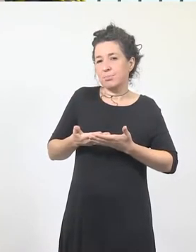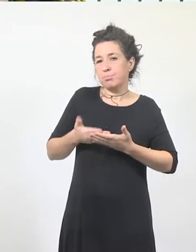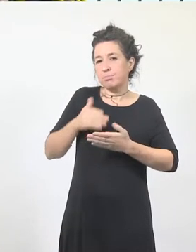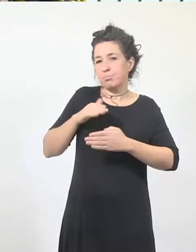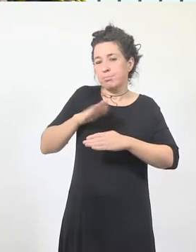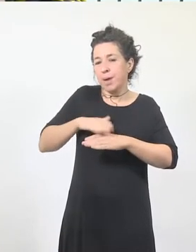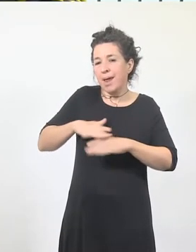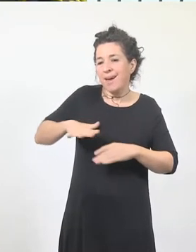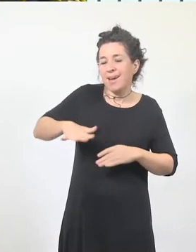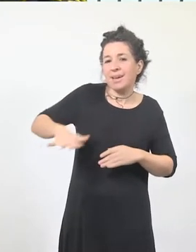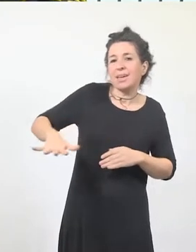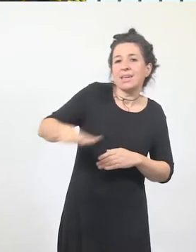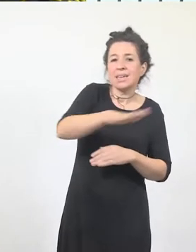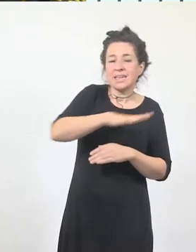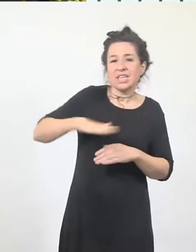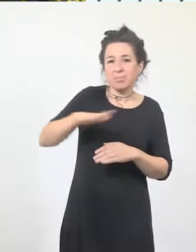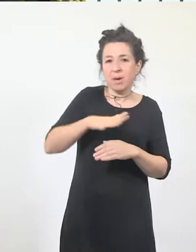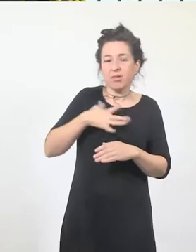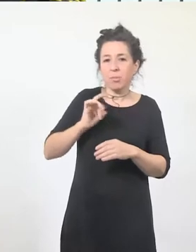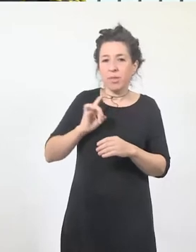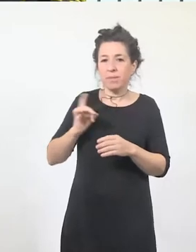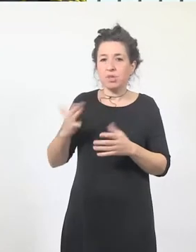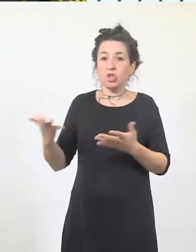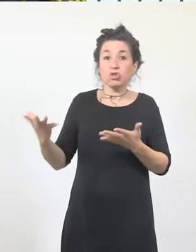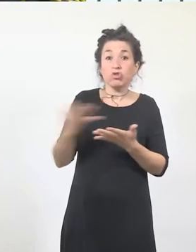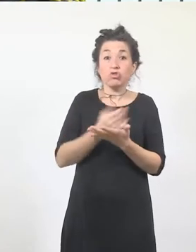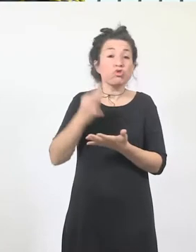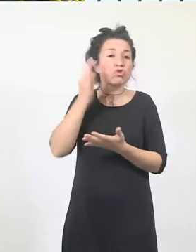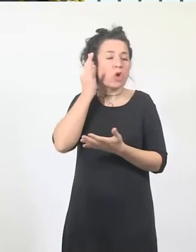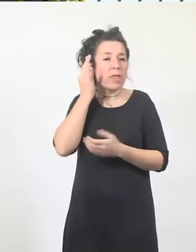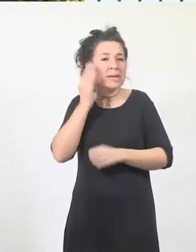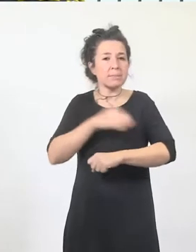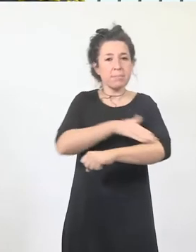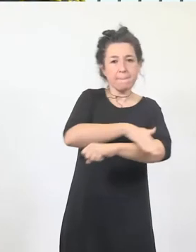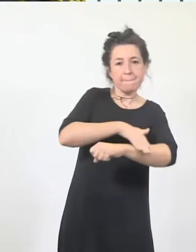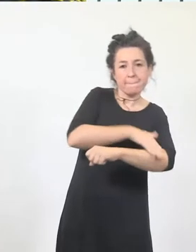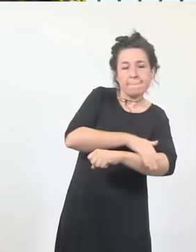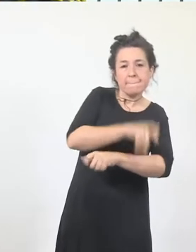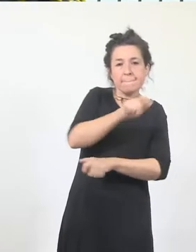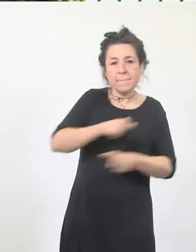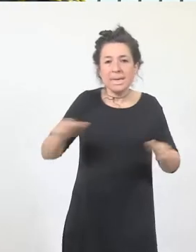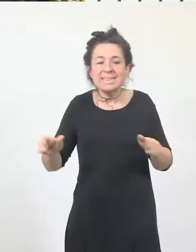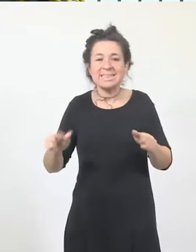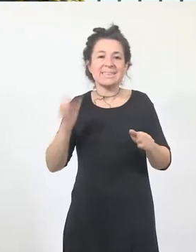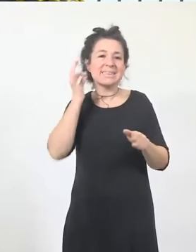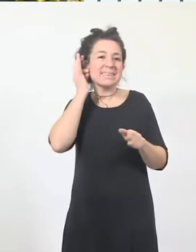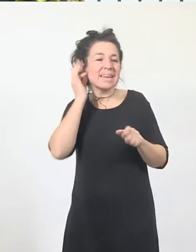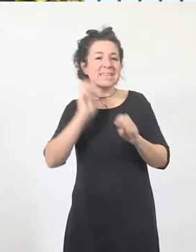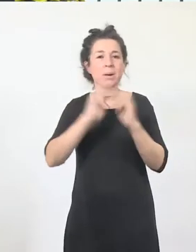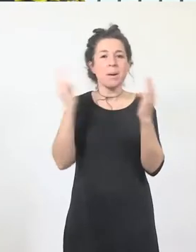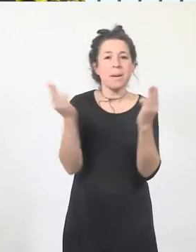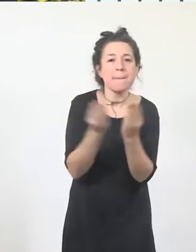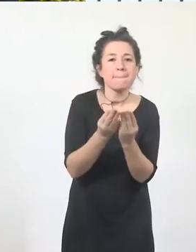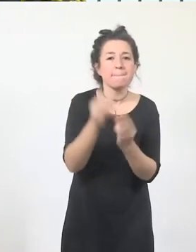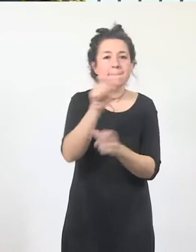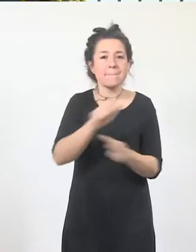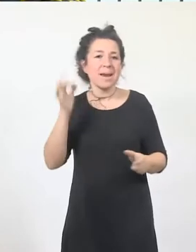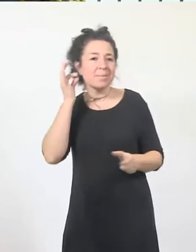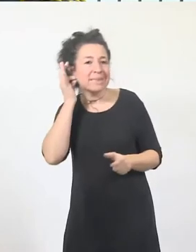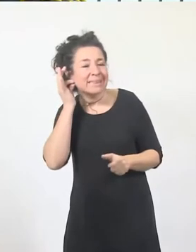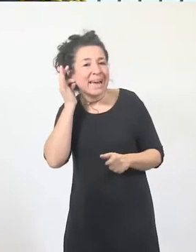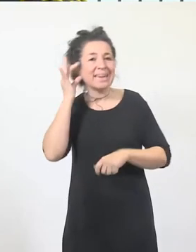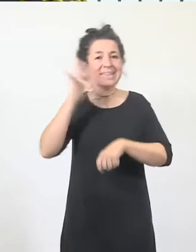un espacio donde podemos estar todas las ministras, las parlamentarias, las jefes de dairas, las